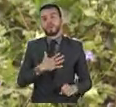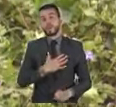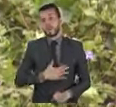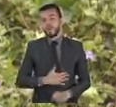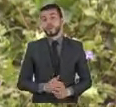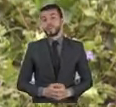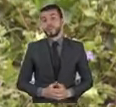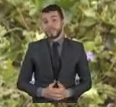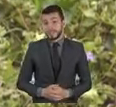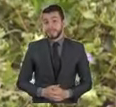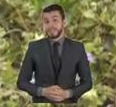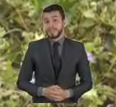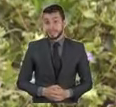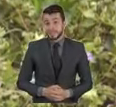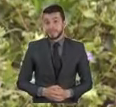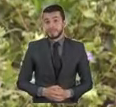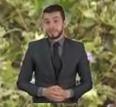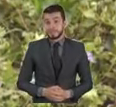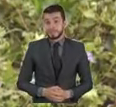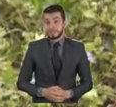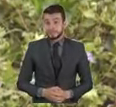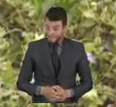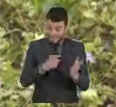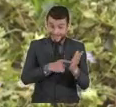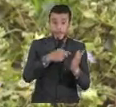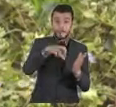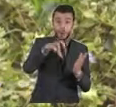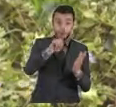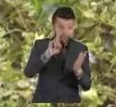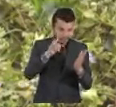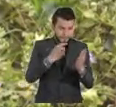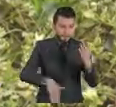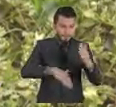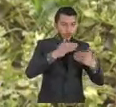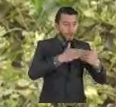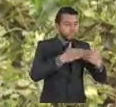tienen que marcarnos las pautas con las cuales vamos a hacer ciudad en los próximos 15 años.